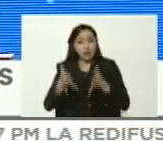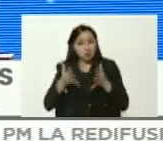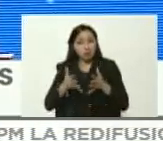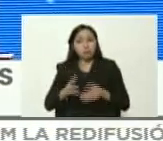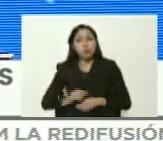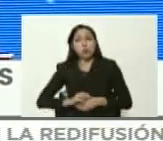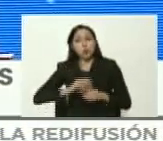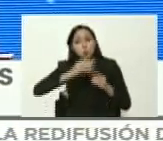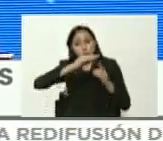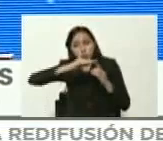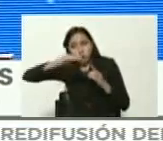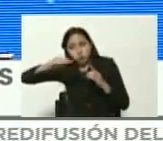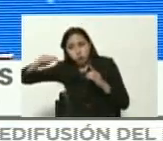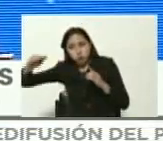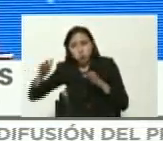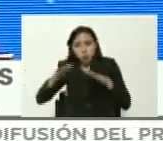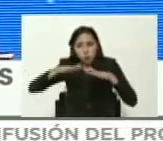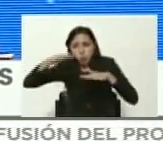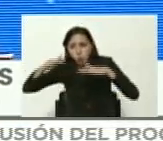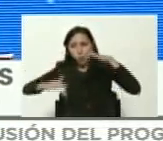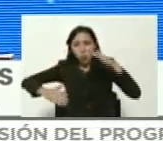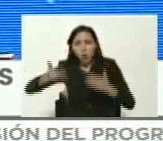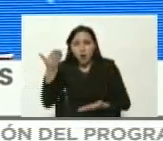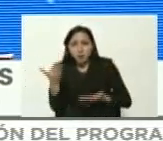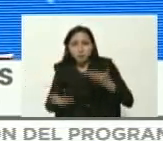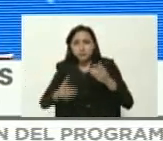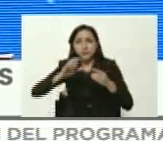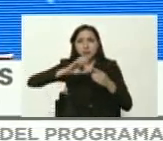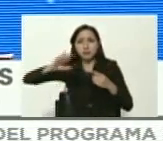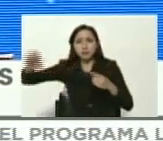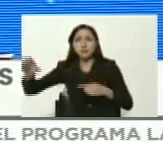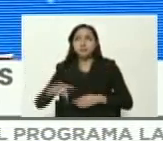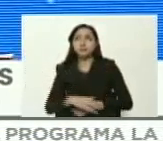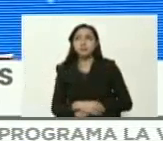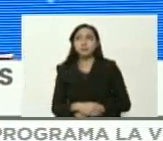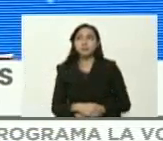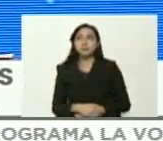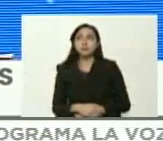barra y aguantar la cosa, contenerla, ¿verdad?